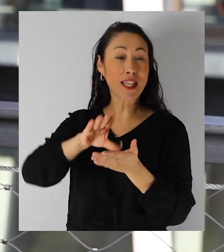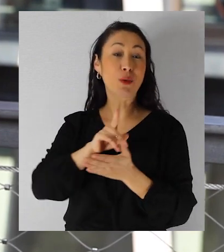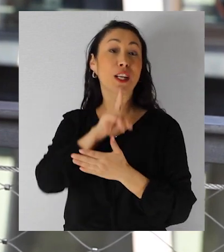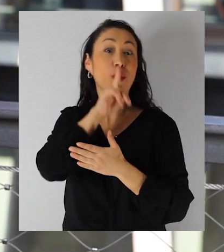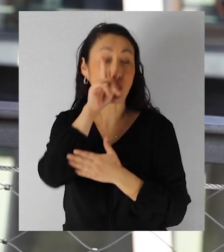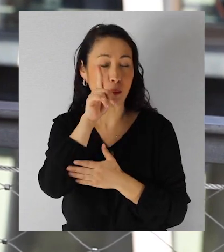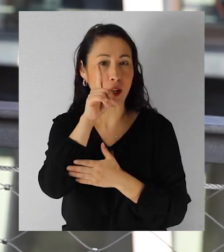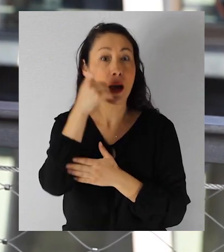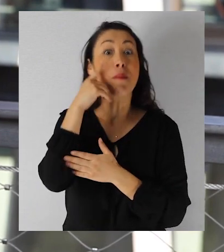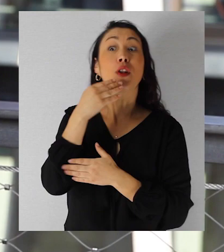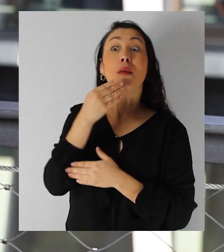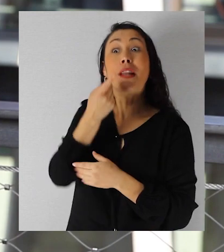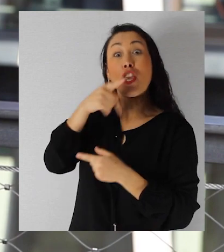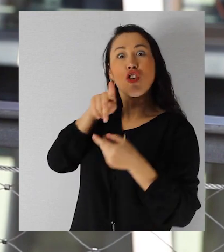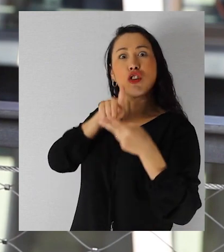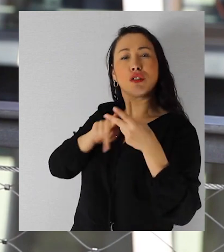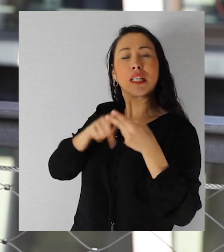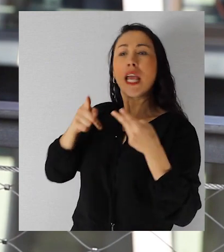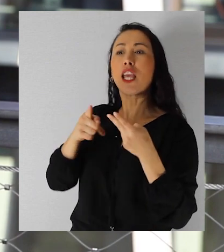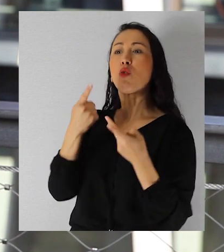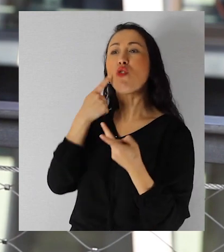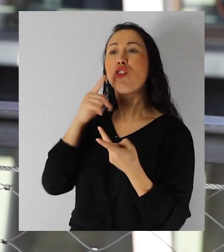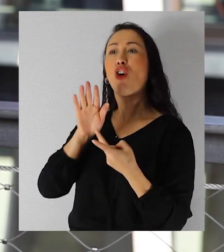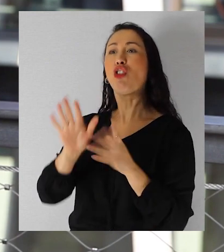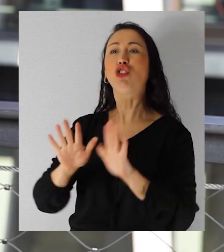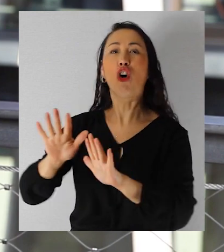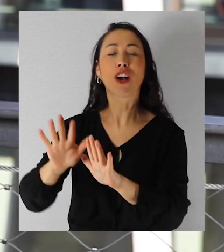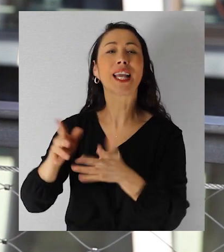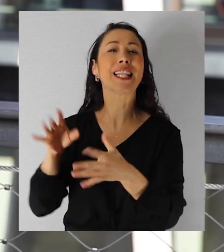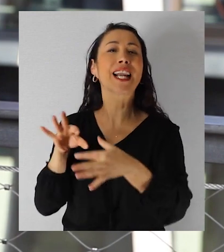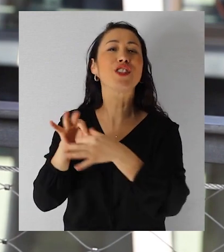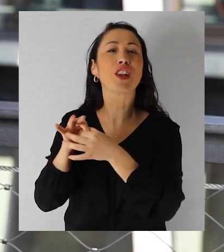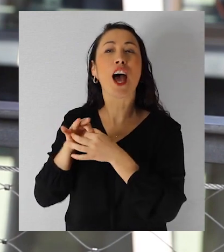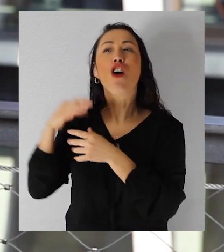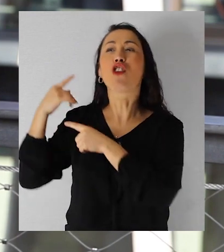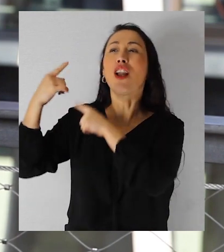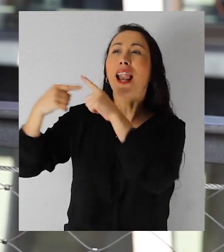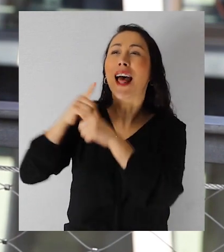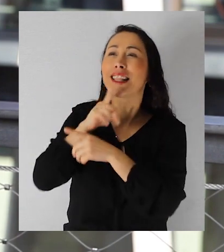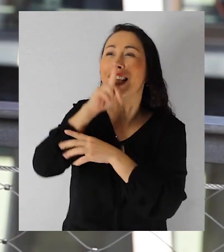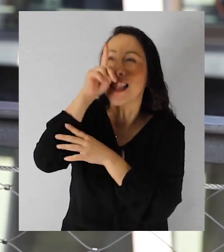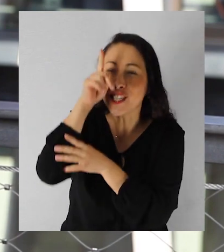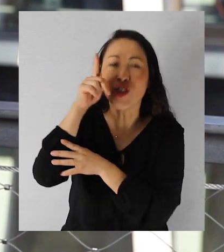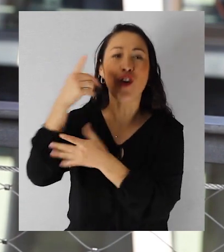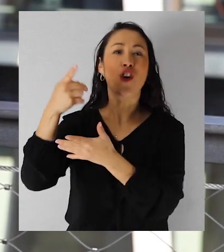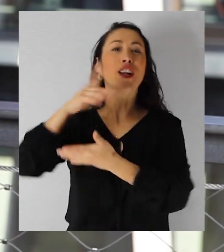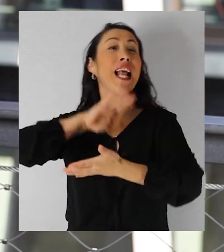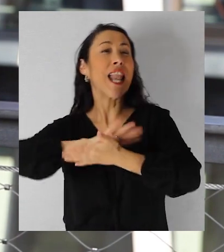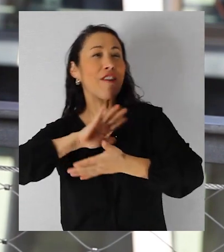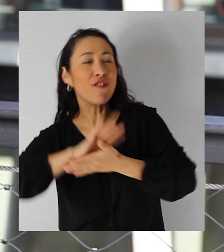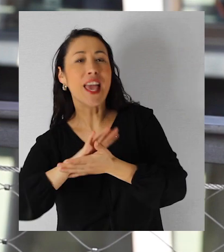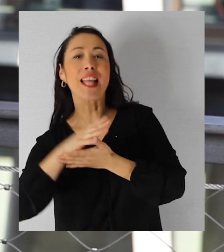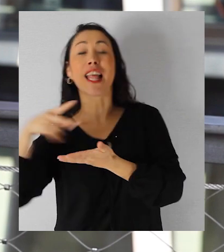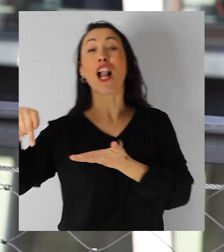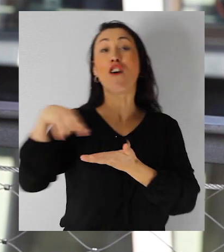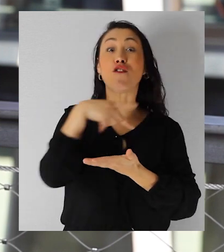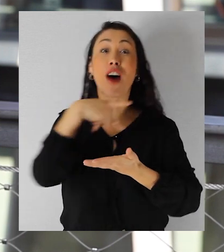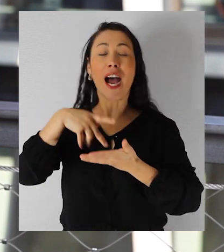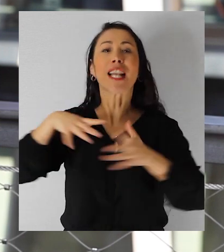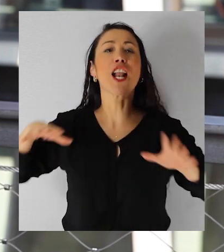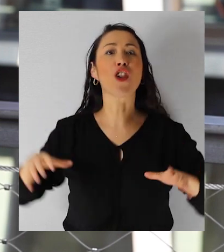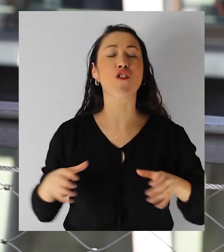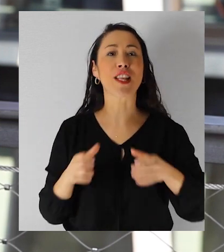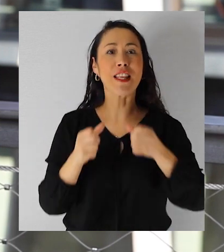costumbres, pero también están todos esos aspectos inmateriales que tienen que ver con las tradiciones, las formas de hablar, las danzas, los festivales,